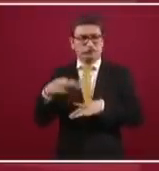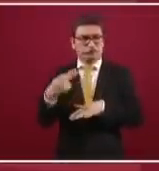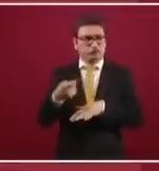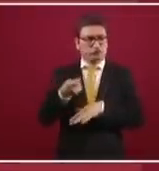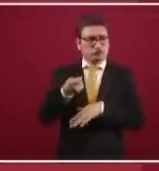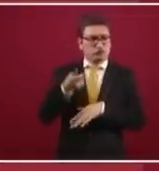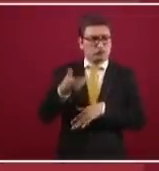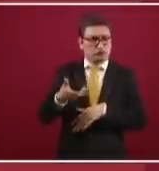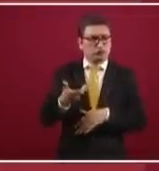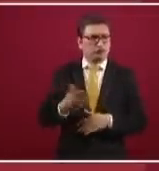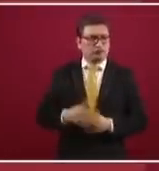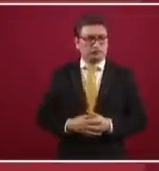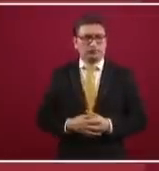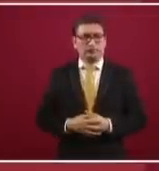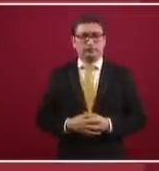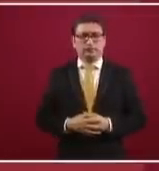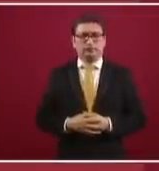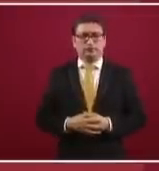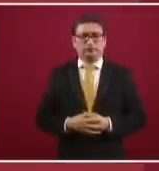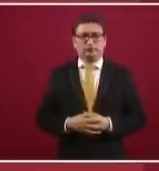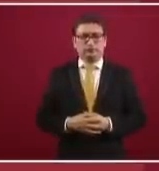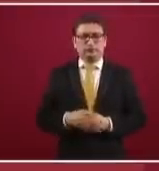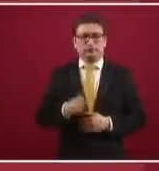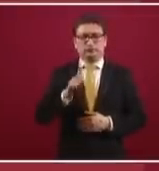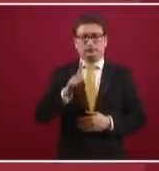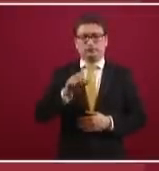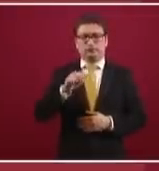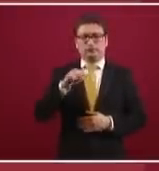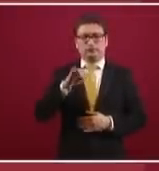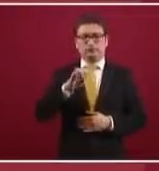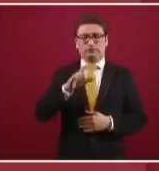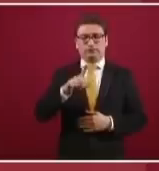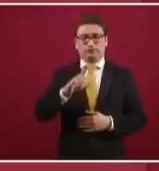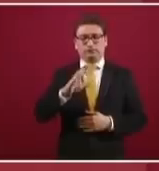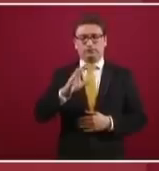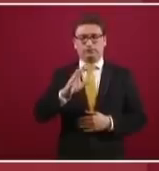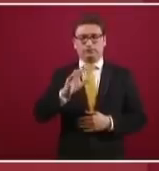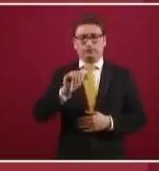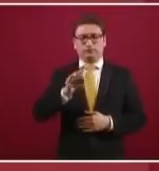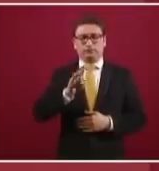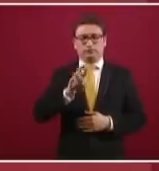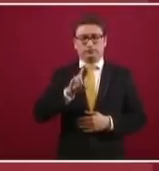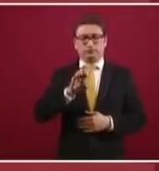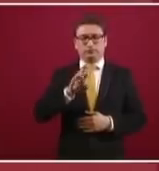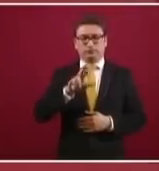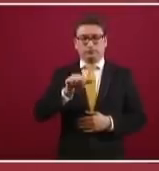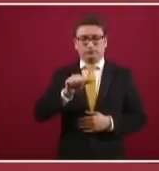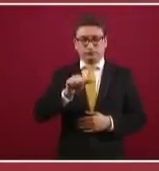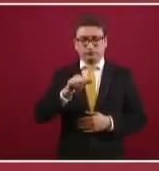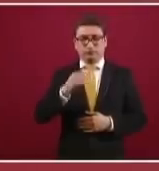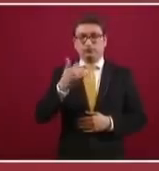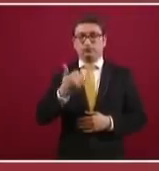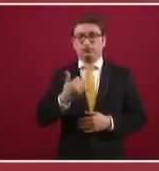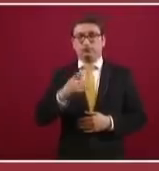el nombre se va a llamar Daniel Cabrera y los olvidados.